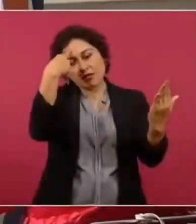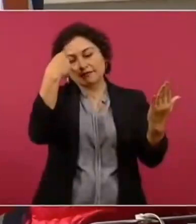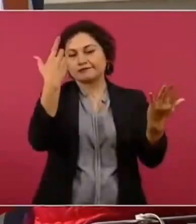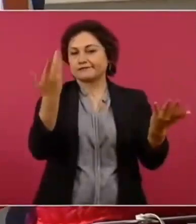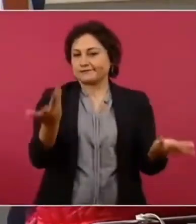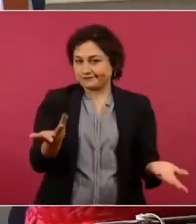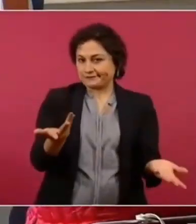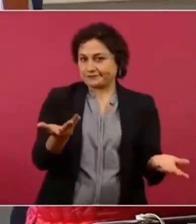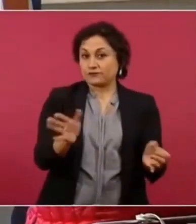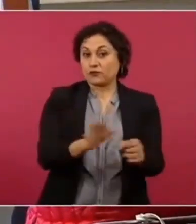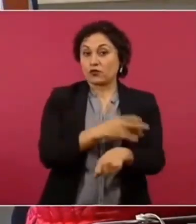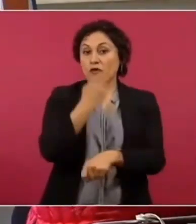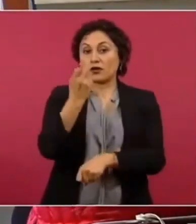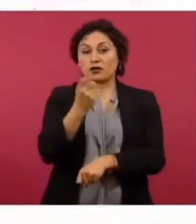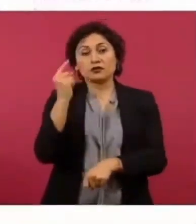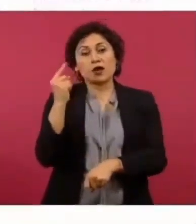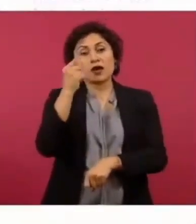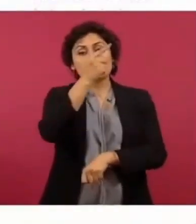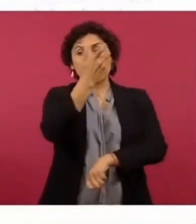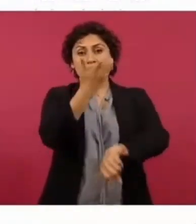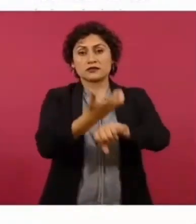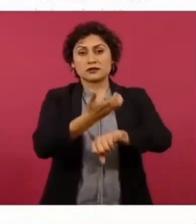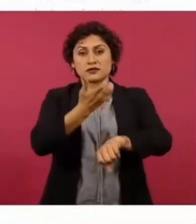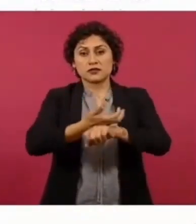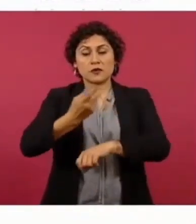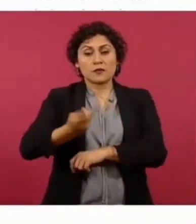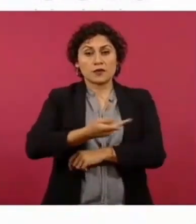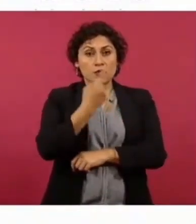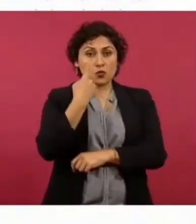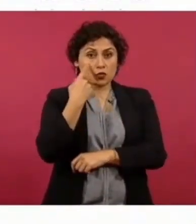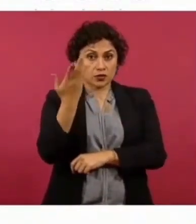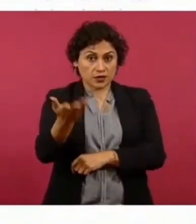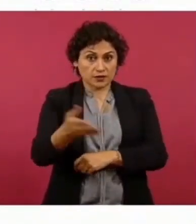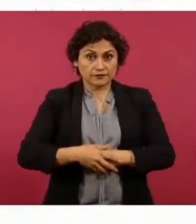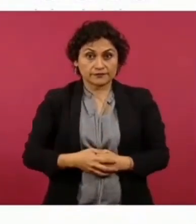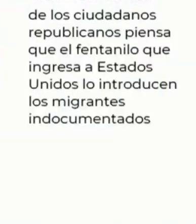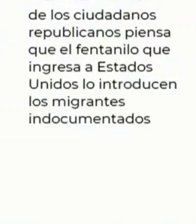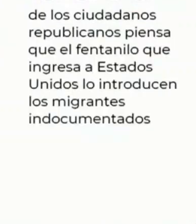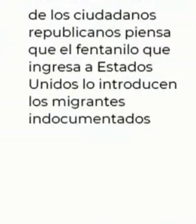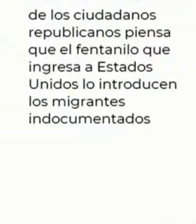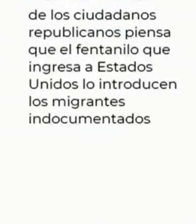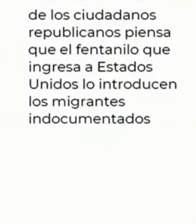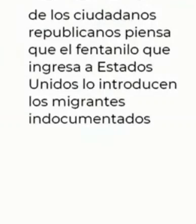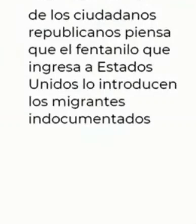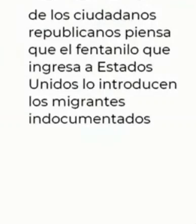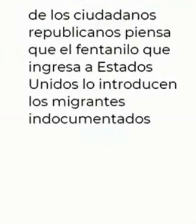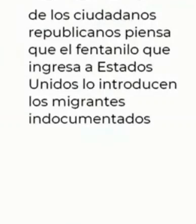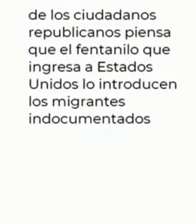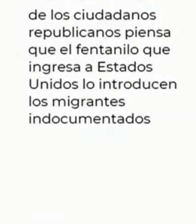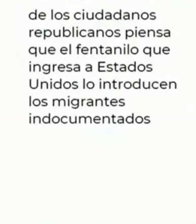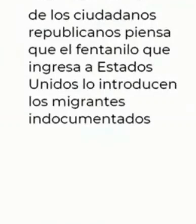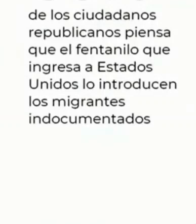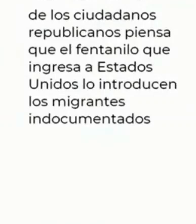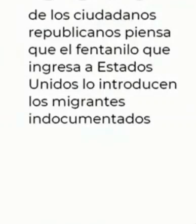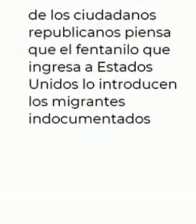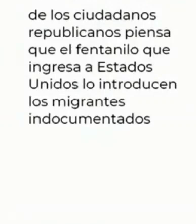estadounidenses, acá, de los